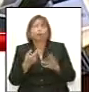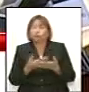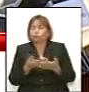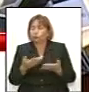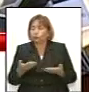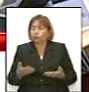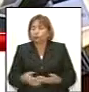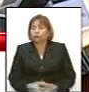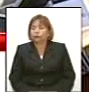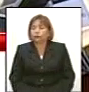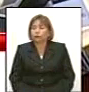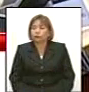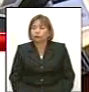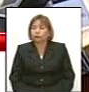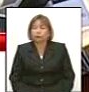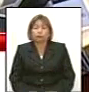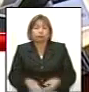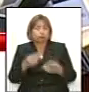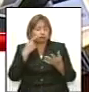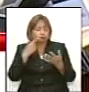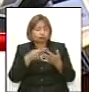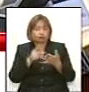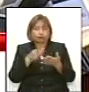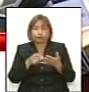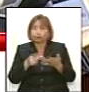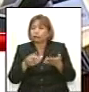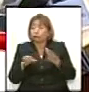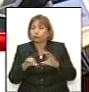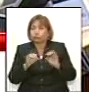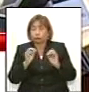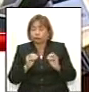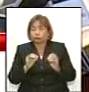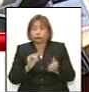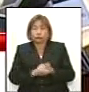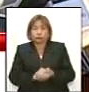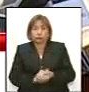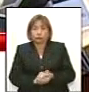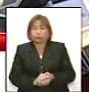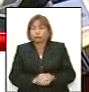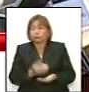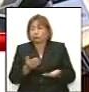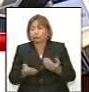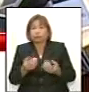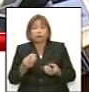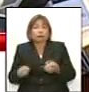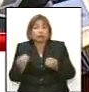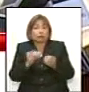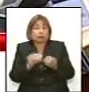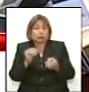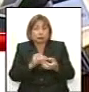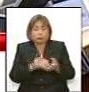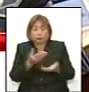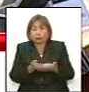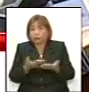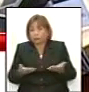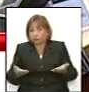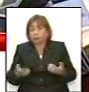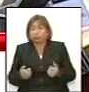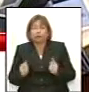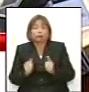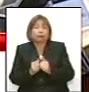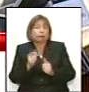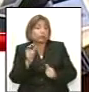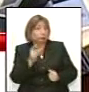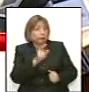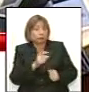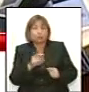proceso de identificación. De hecho, está dentro de nuestra cartera de inversiones. Coincidimos además con usted